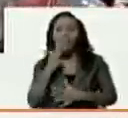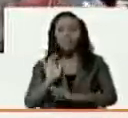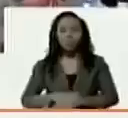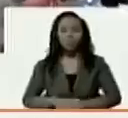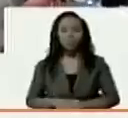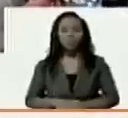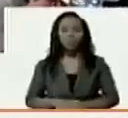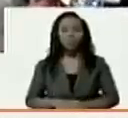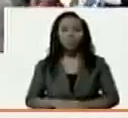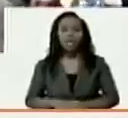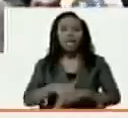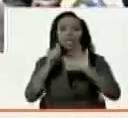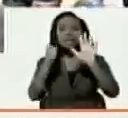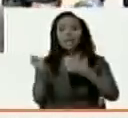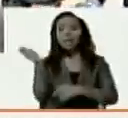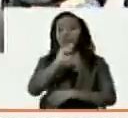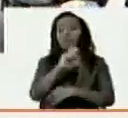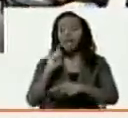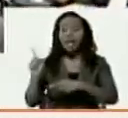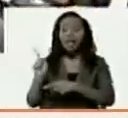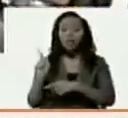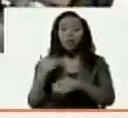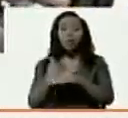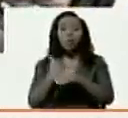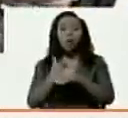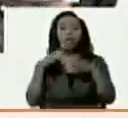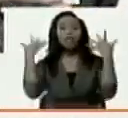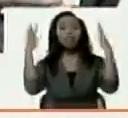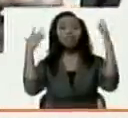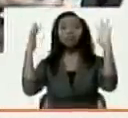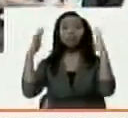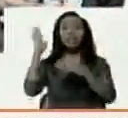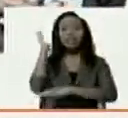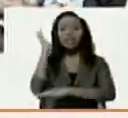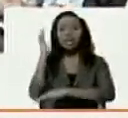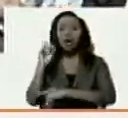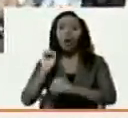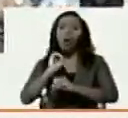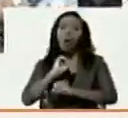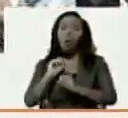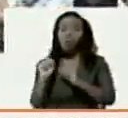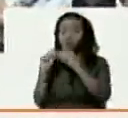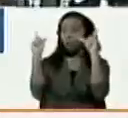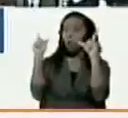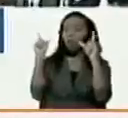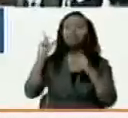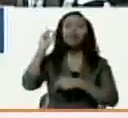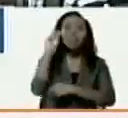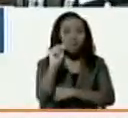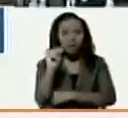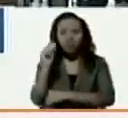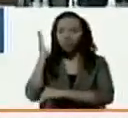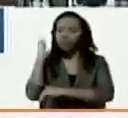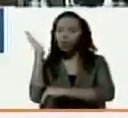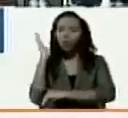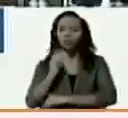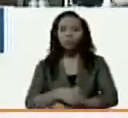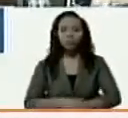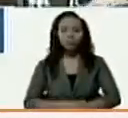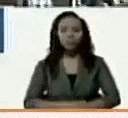hace 6 meses aplaudían esas sanciones, oh, sorpresa, fueron sancionados también.